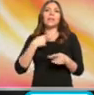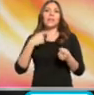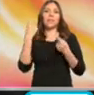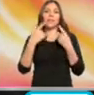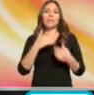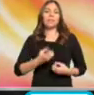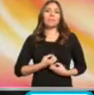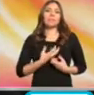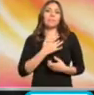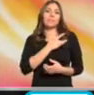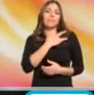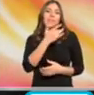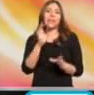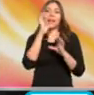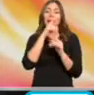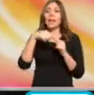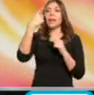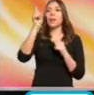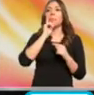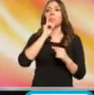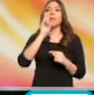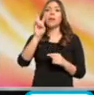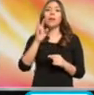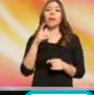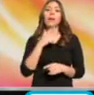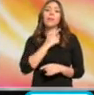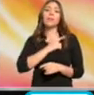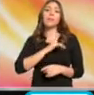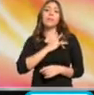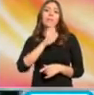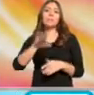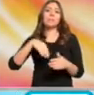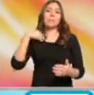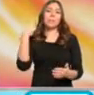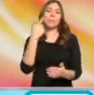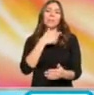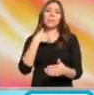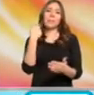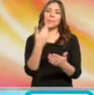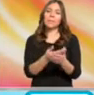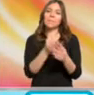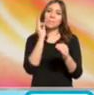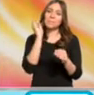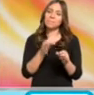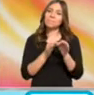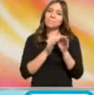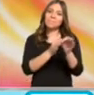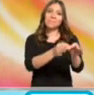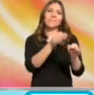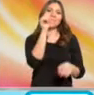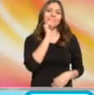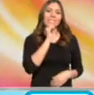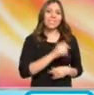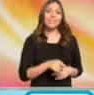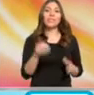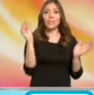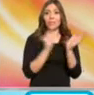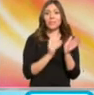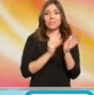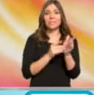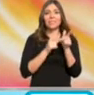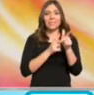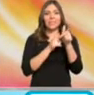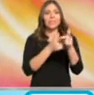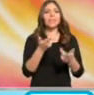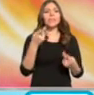caían redonditas con estas canciones, ¿no? Todavía. Qué bonito lo que dices. La voz Oye, de pero por ejemplo, a mí me contaba más la